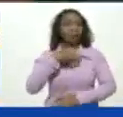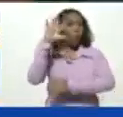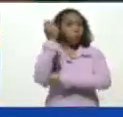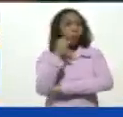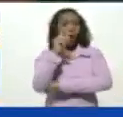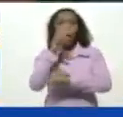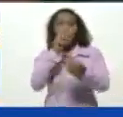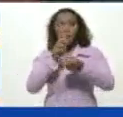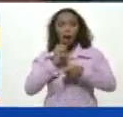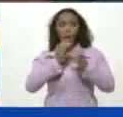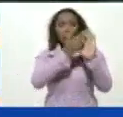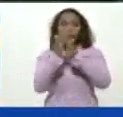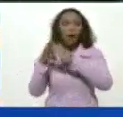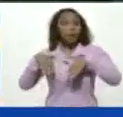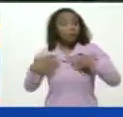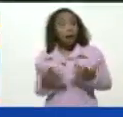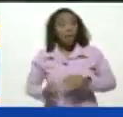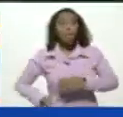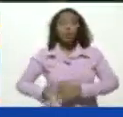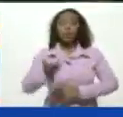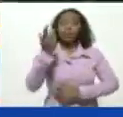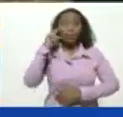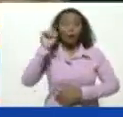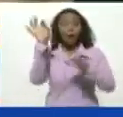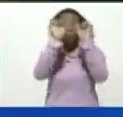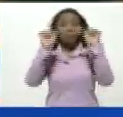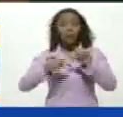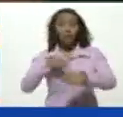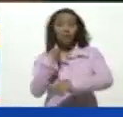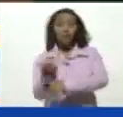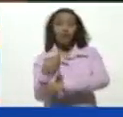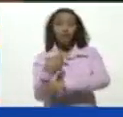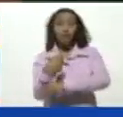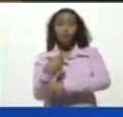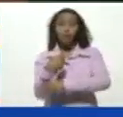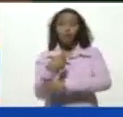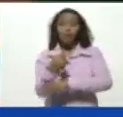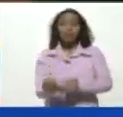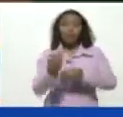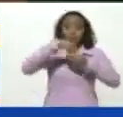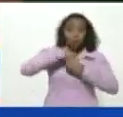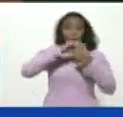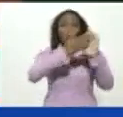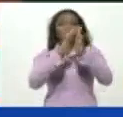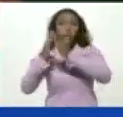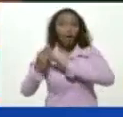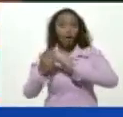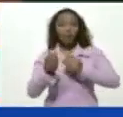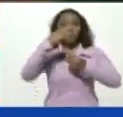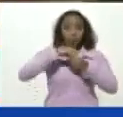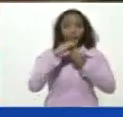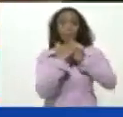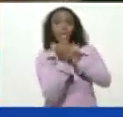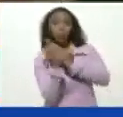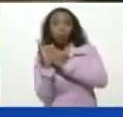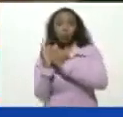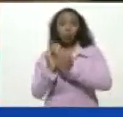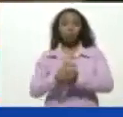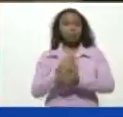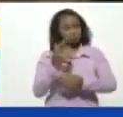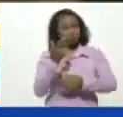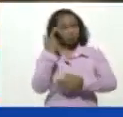bancos comunales, pero que son fundamentales para el sistema financiero intracomunas, intravecinal. ¿No te parece,